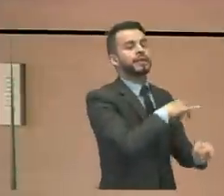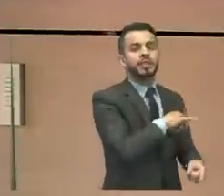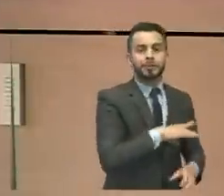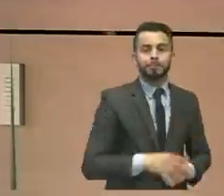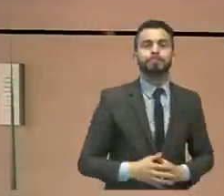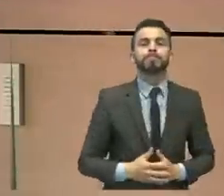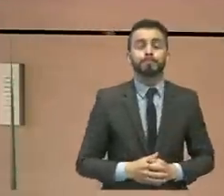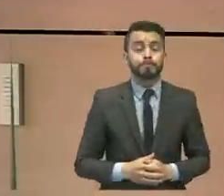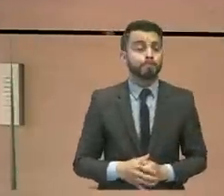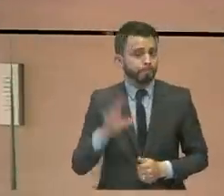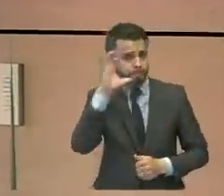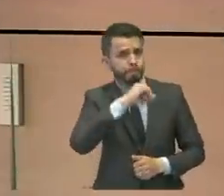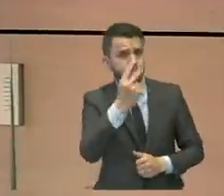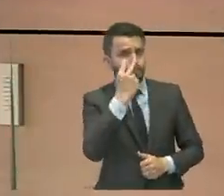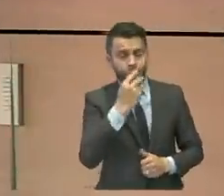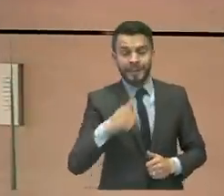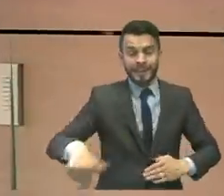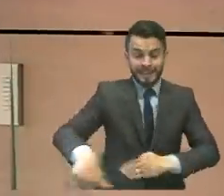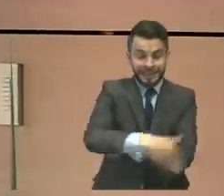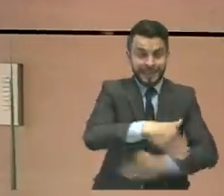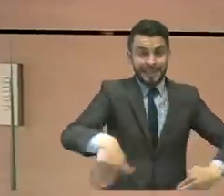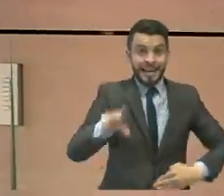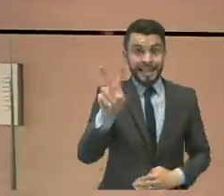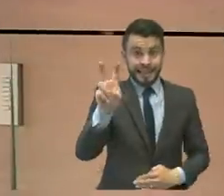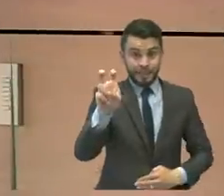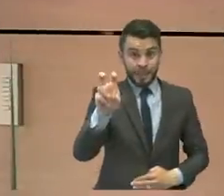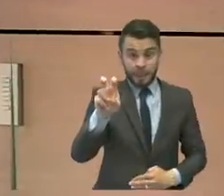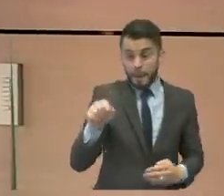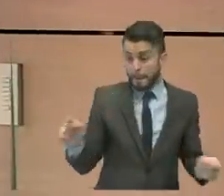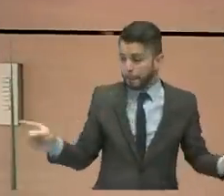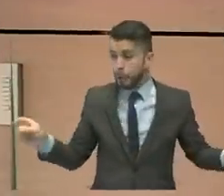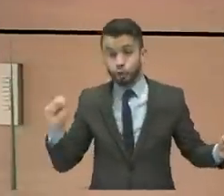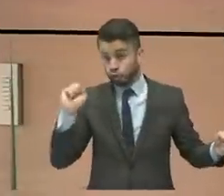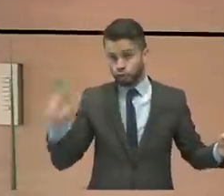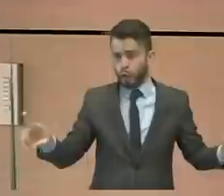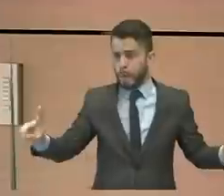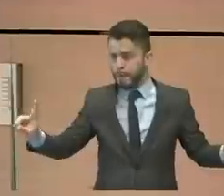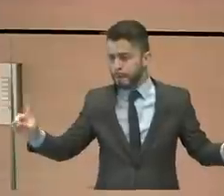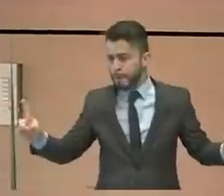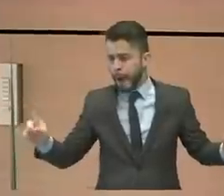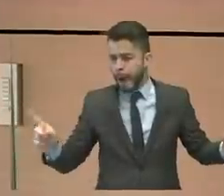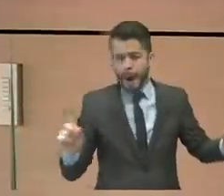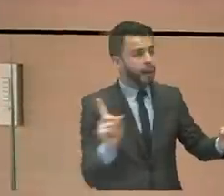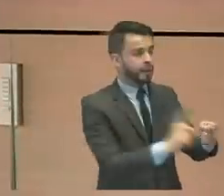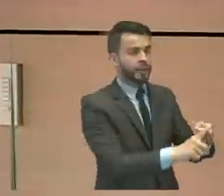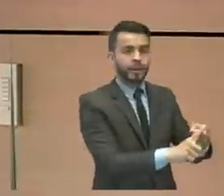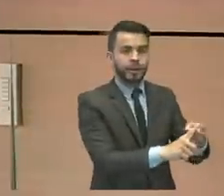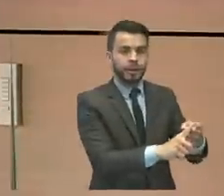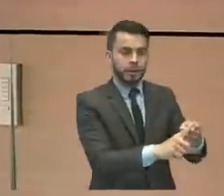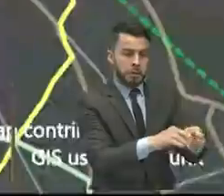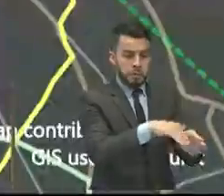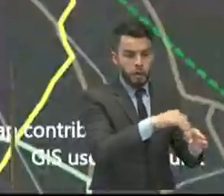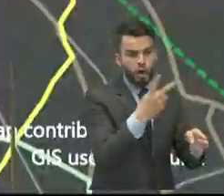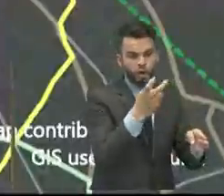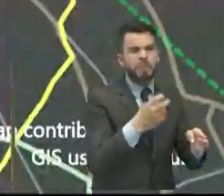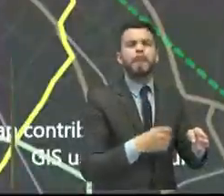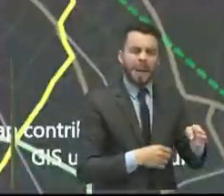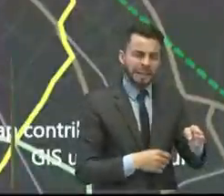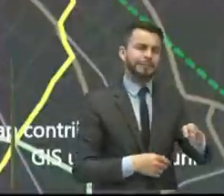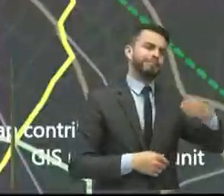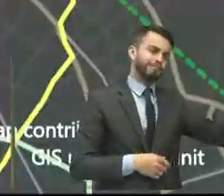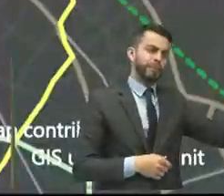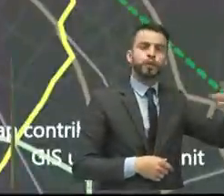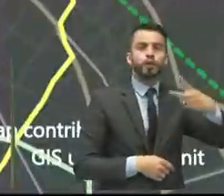irá de nuevo pues hasta la calle 200 aquí, pero con la ampliación que vamos a hacer va a ir hasta el borde de la ciudad